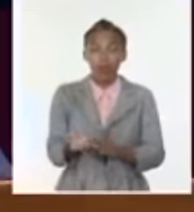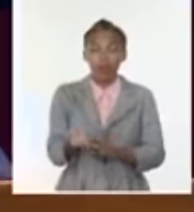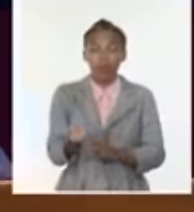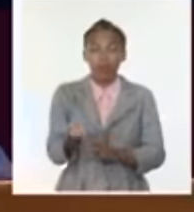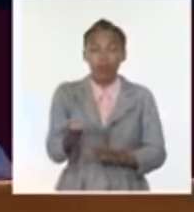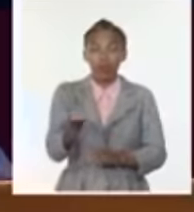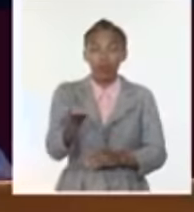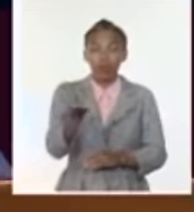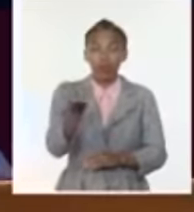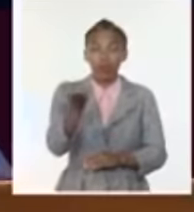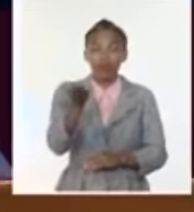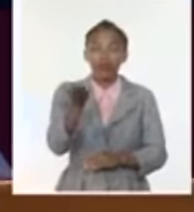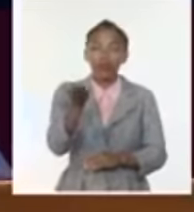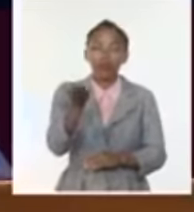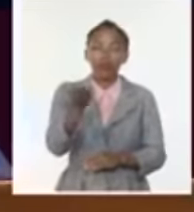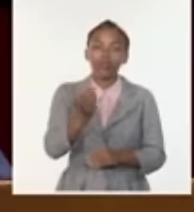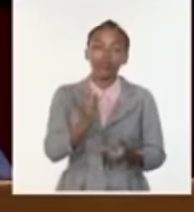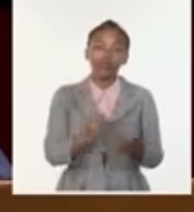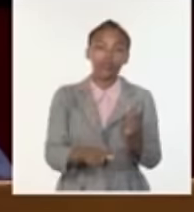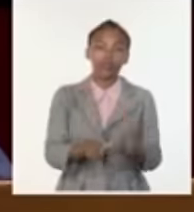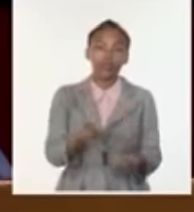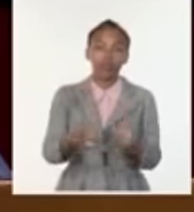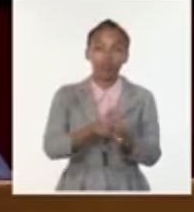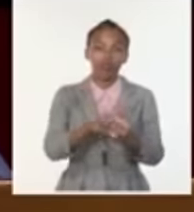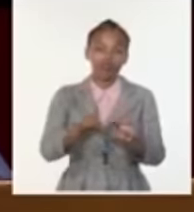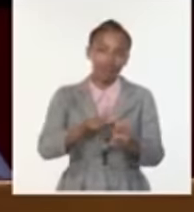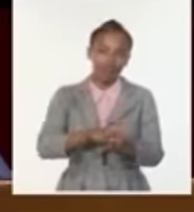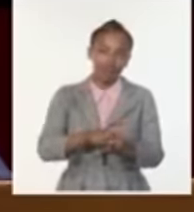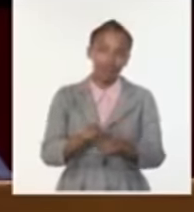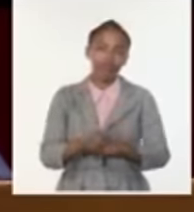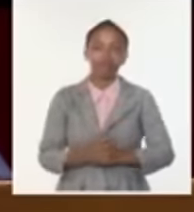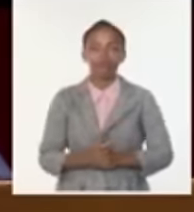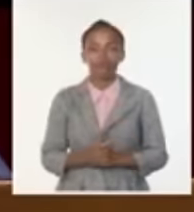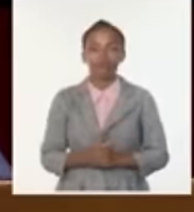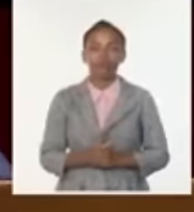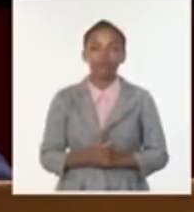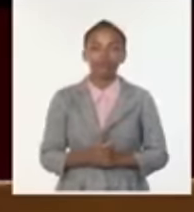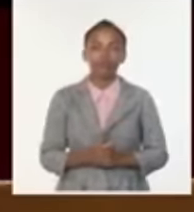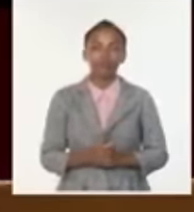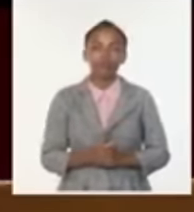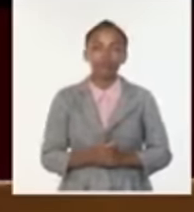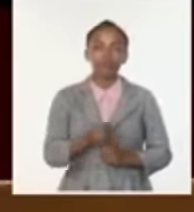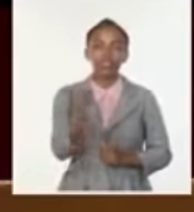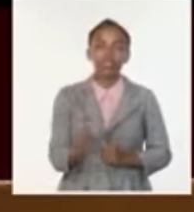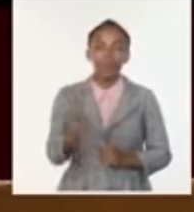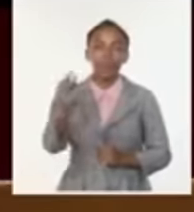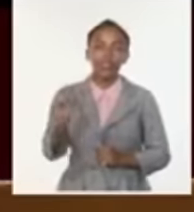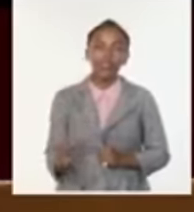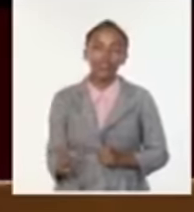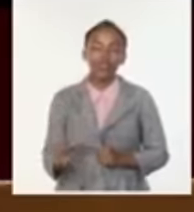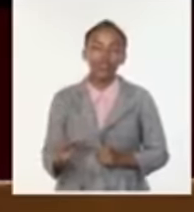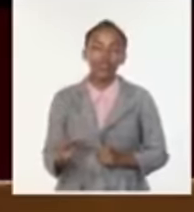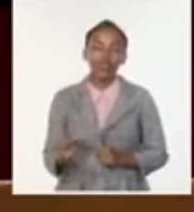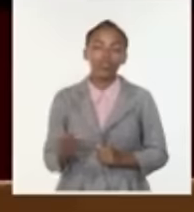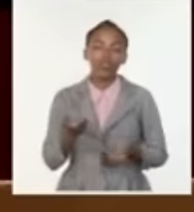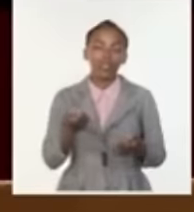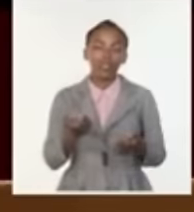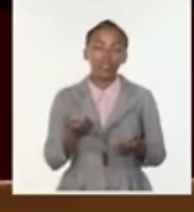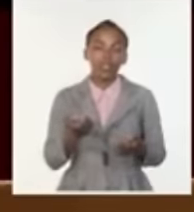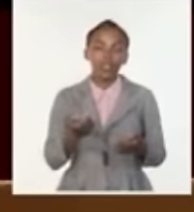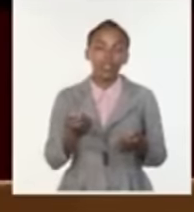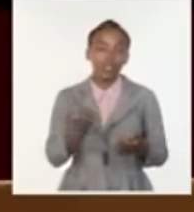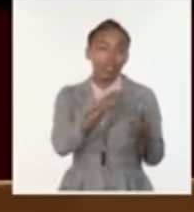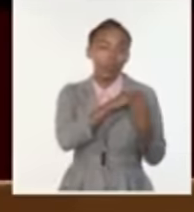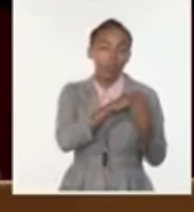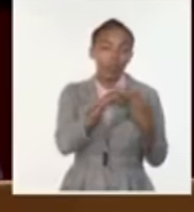su costo en el mercado ilegal. Las vías, métodos y personas que se implican en ello siguen